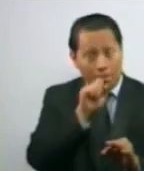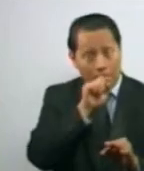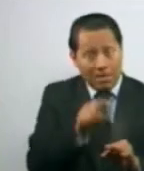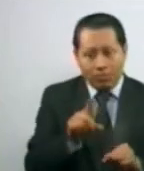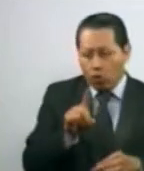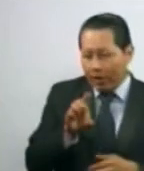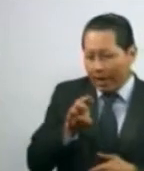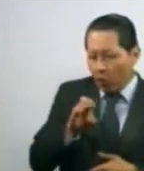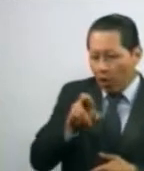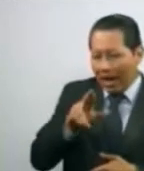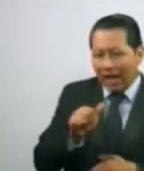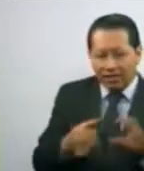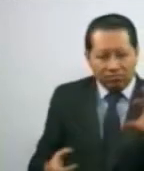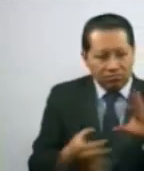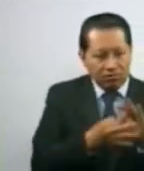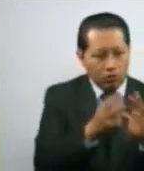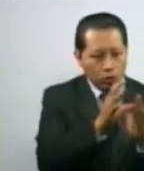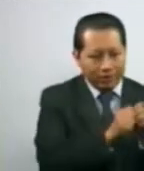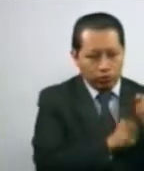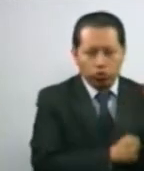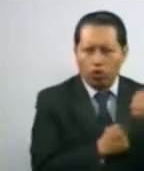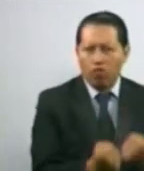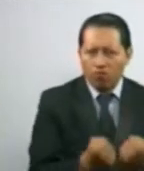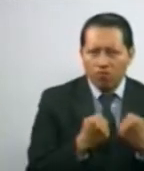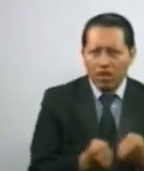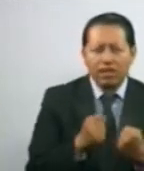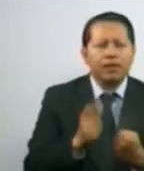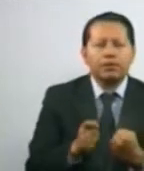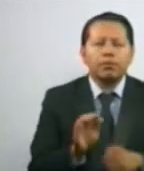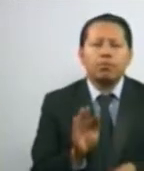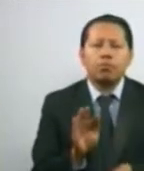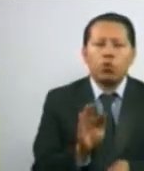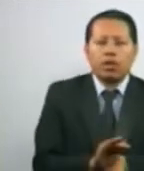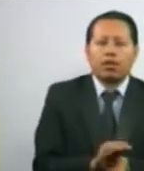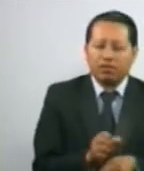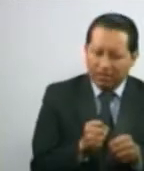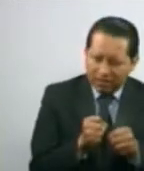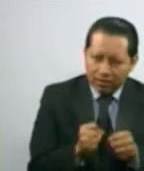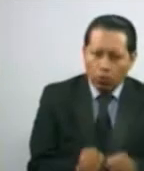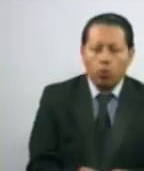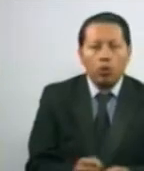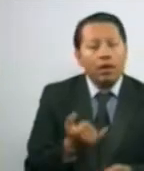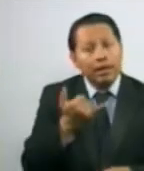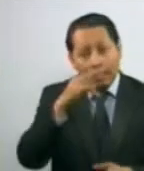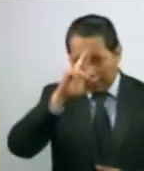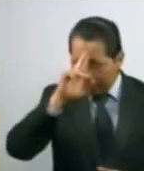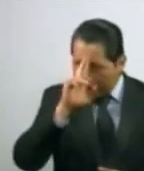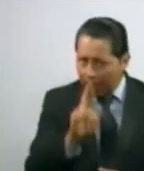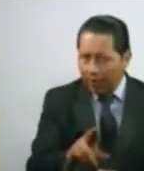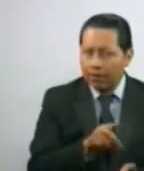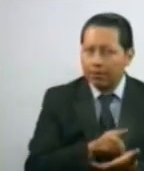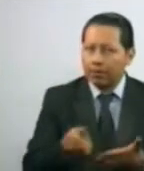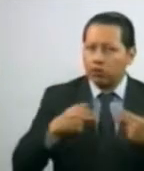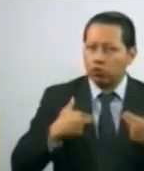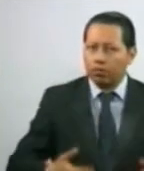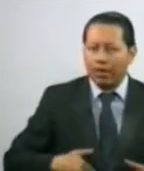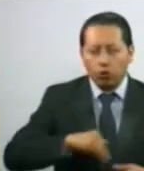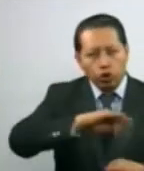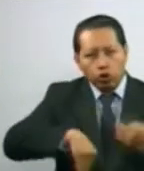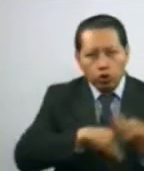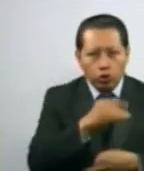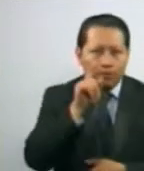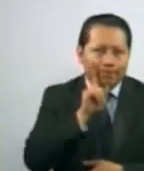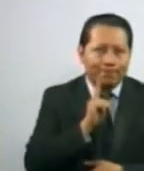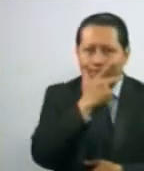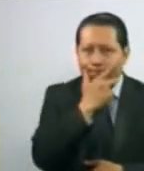dicta nuestra Constitución: proteger, garantizar y respetar los derechos humanos de todas y todos. Sin